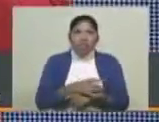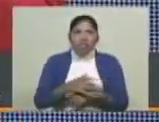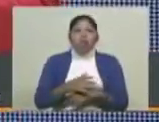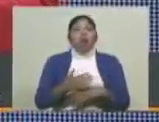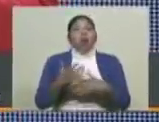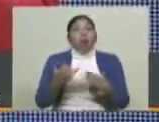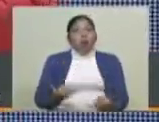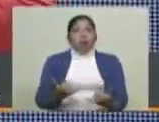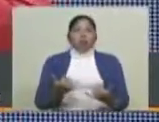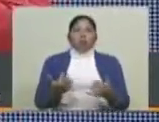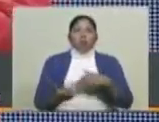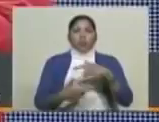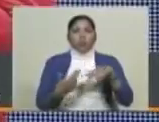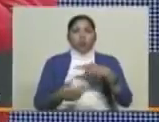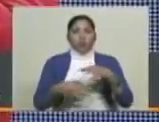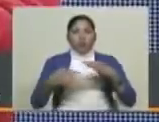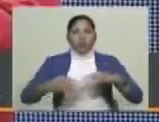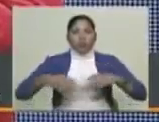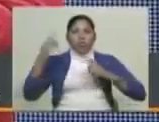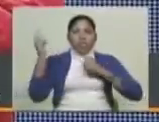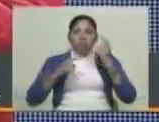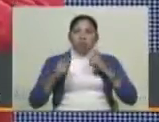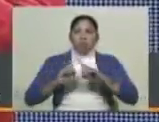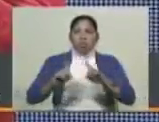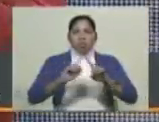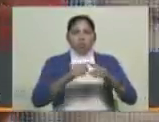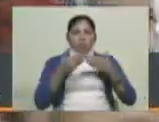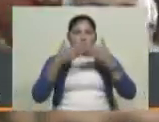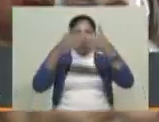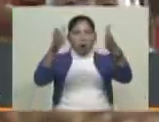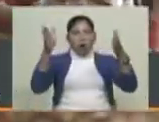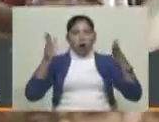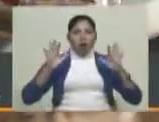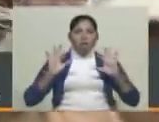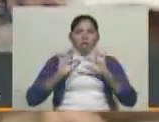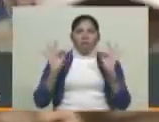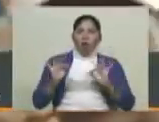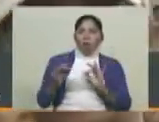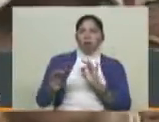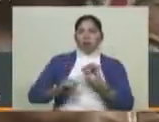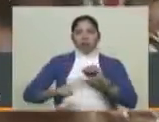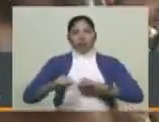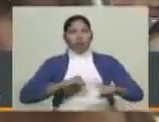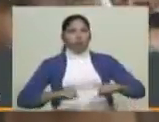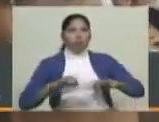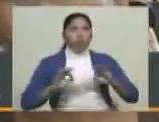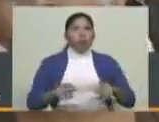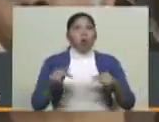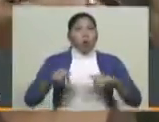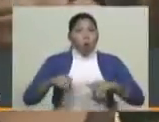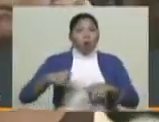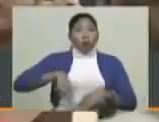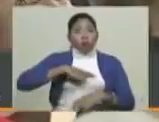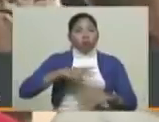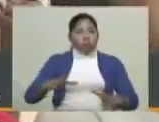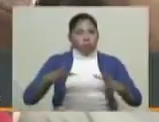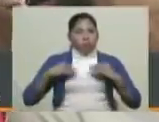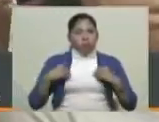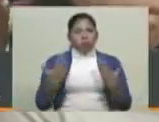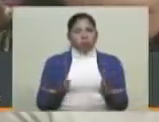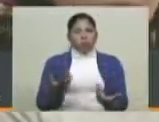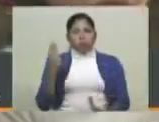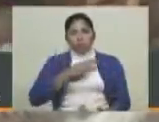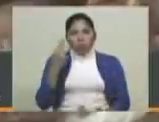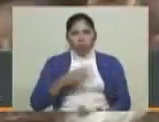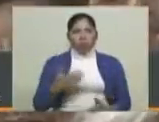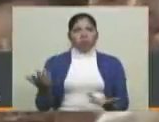hacer política distinto. Chávez nos enseñó a hacer política distinta. Hoy asumimos ese compromiso.